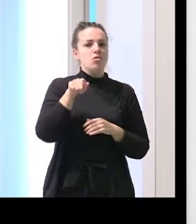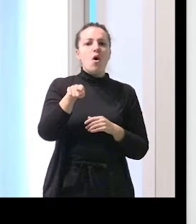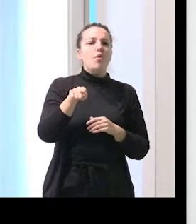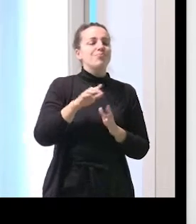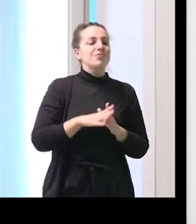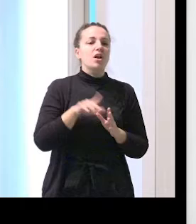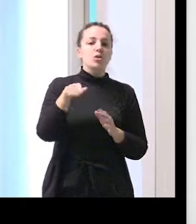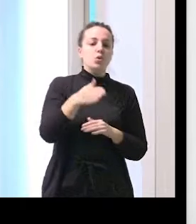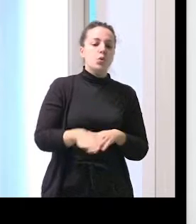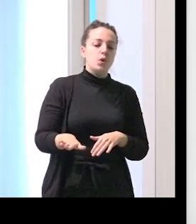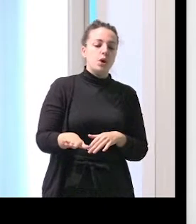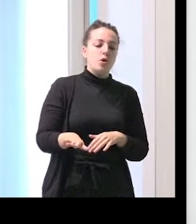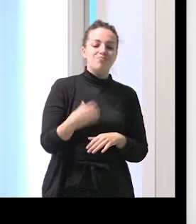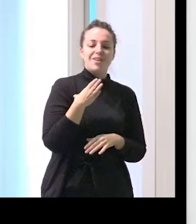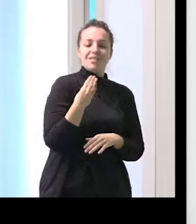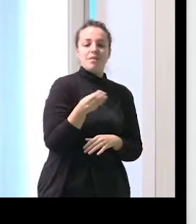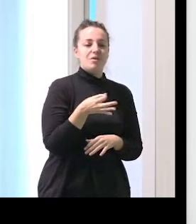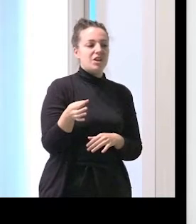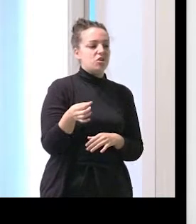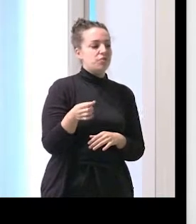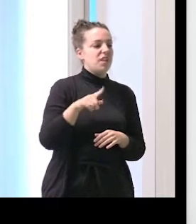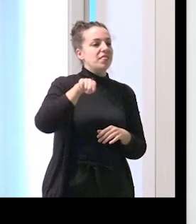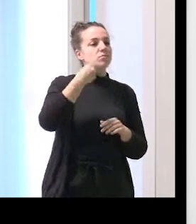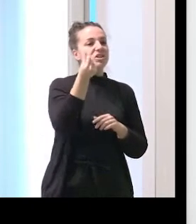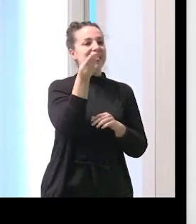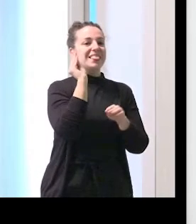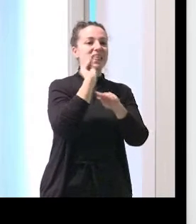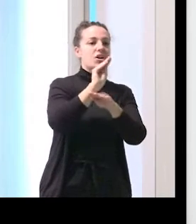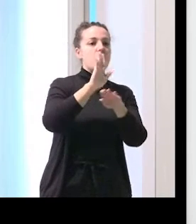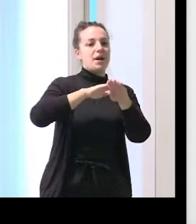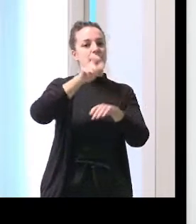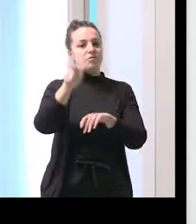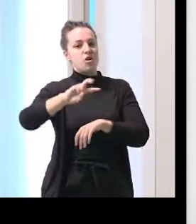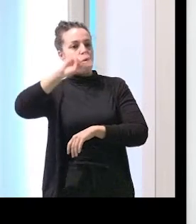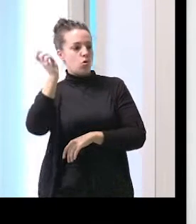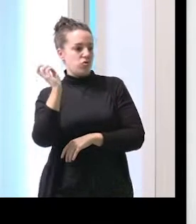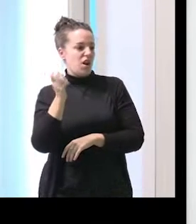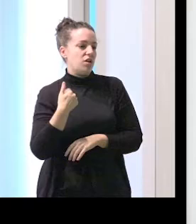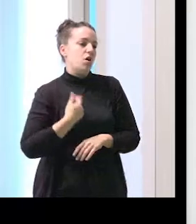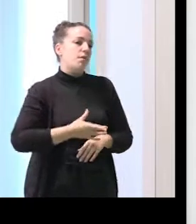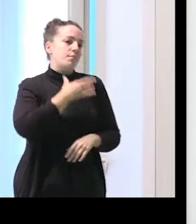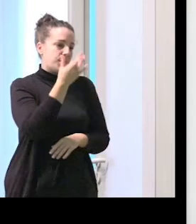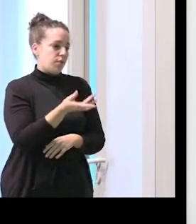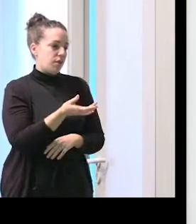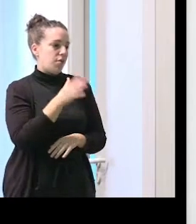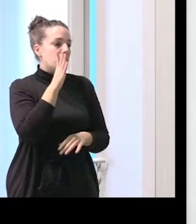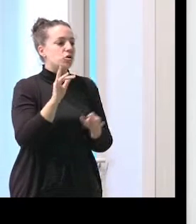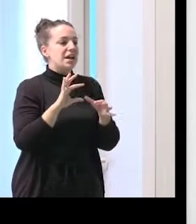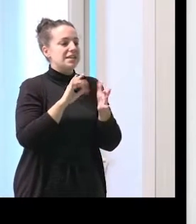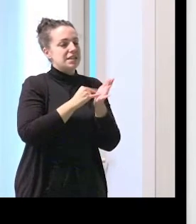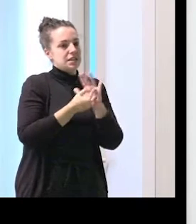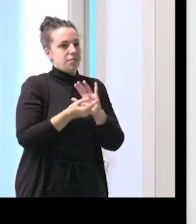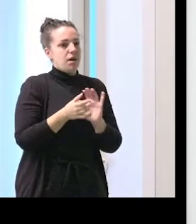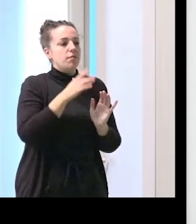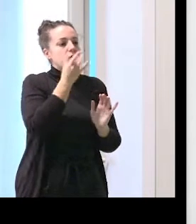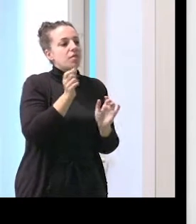y se lo van a dar a otro. O sea, es una vergüenza que no haya FM para todo el mundo. Y es una vergüenza todos los sistemas de conectividad que hay. Bueno, en cuanto